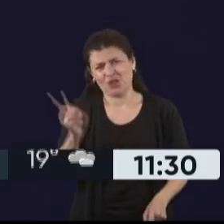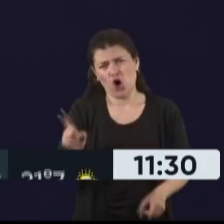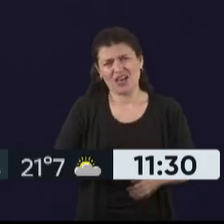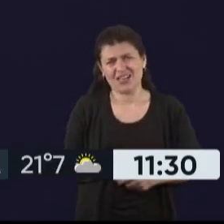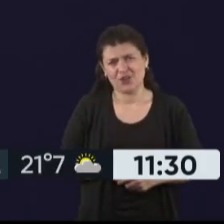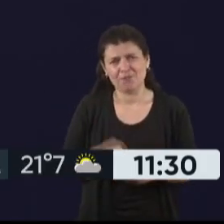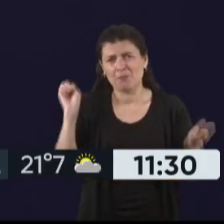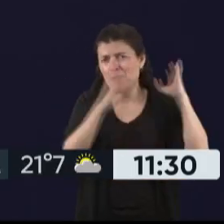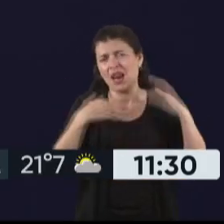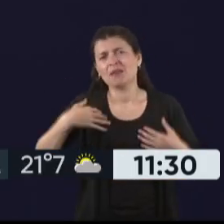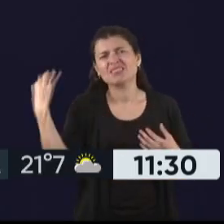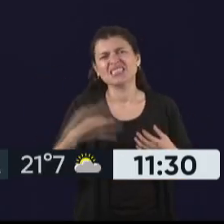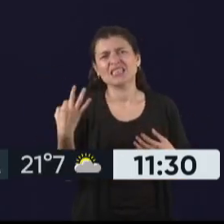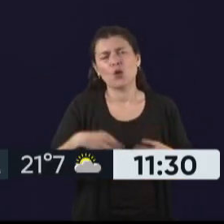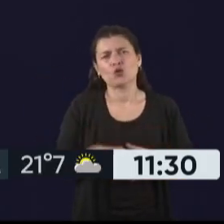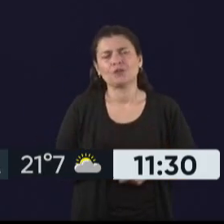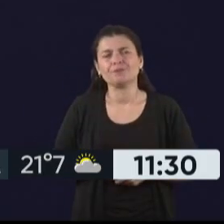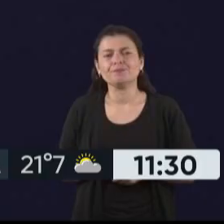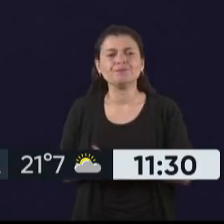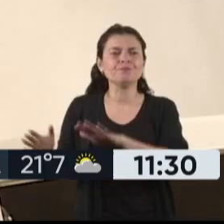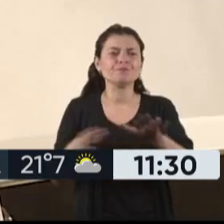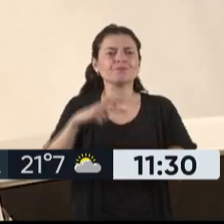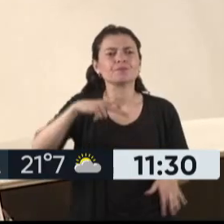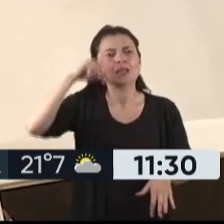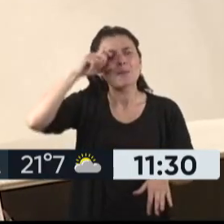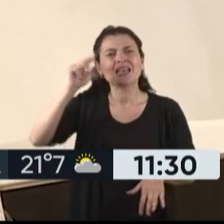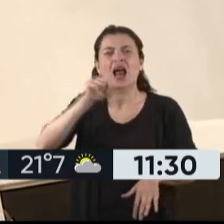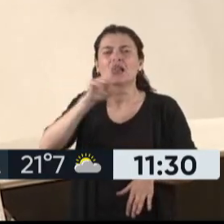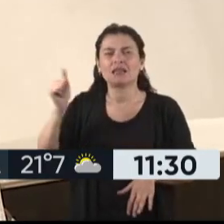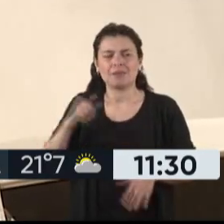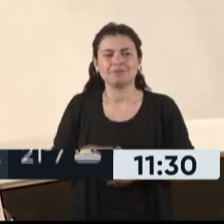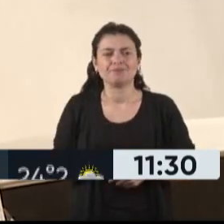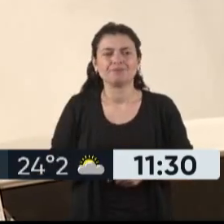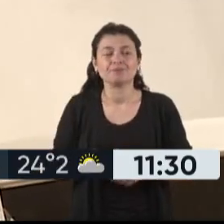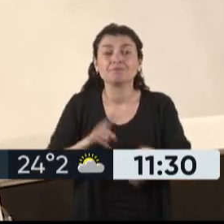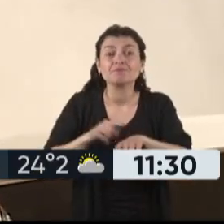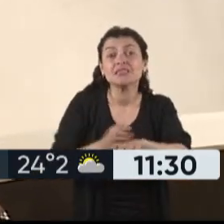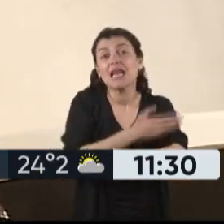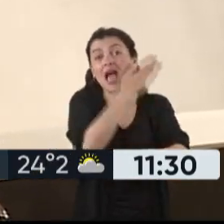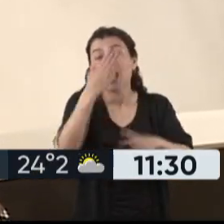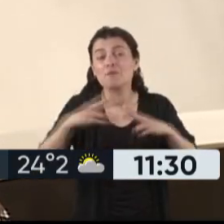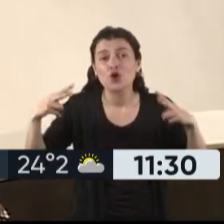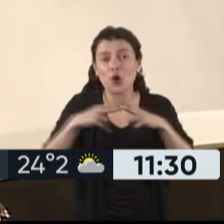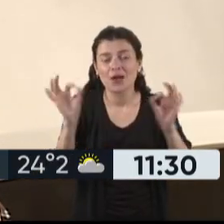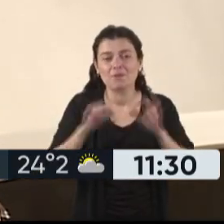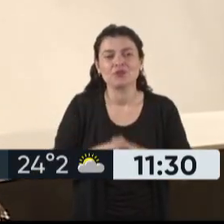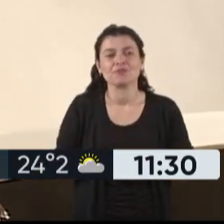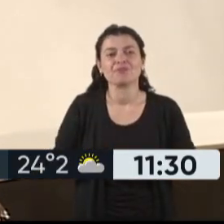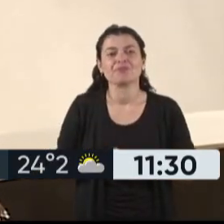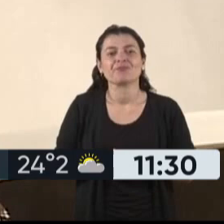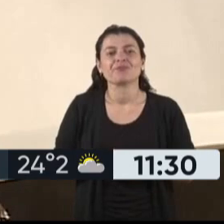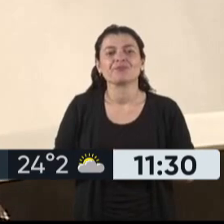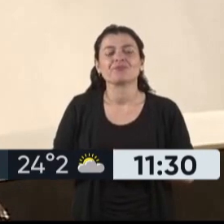Listo, ¿no? Sí. ¿Qué tal, Manuel? Juan Pablo Peralta. Peralta, tantos siglos. Tantos tiempos, ¿no? Multiplataforma Fénix, el diario Litoral